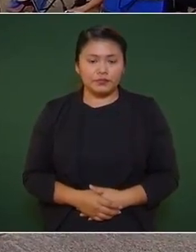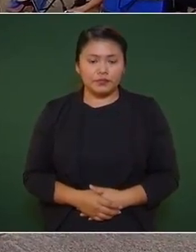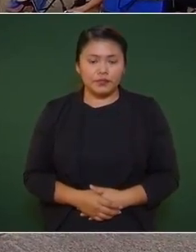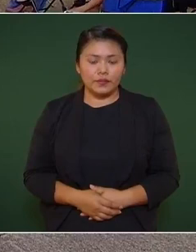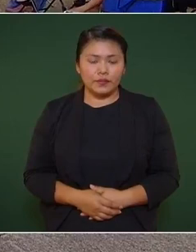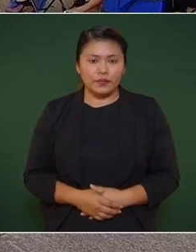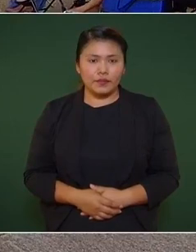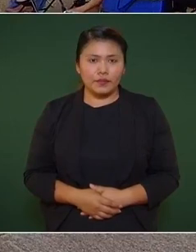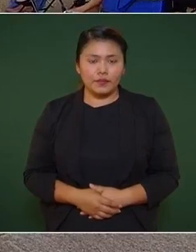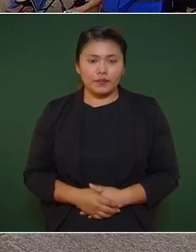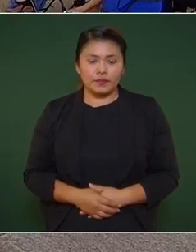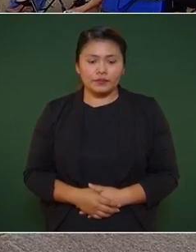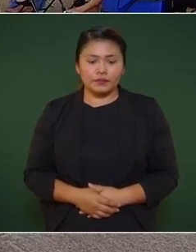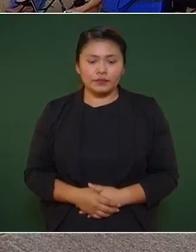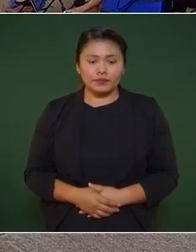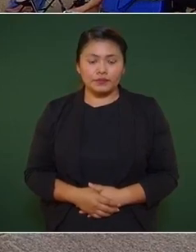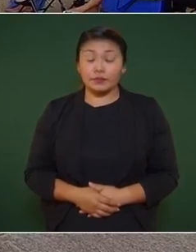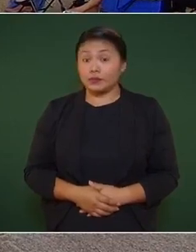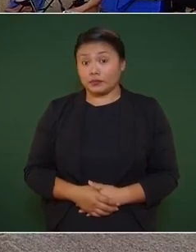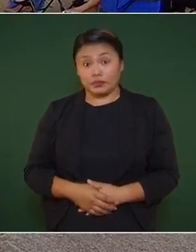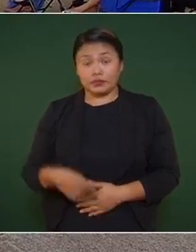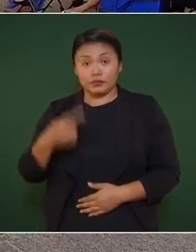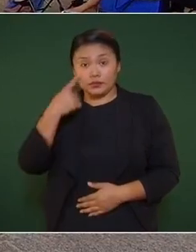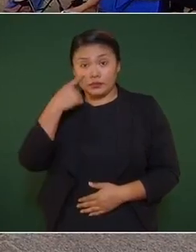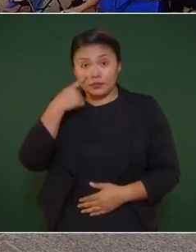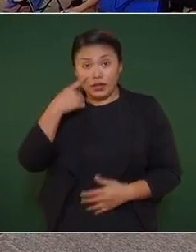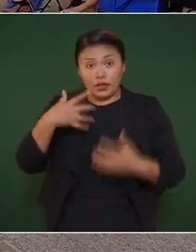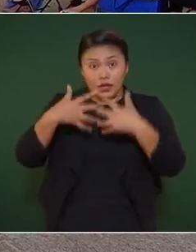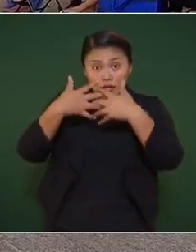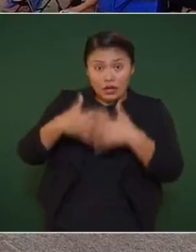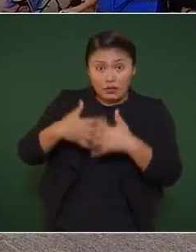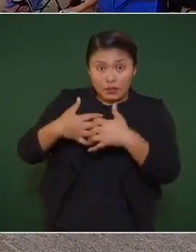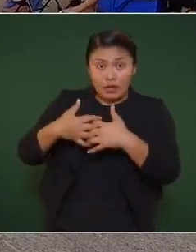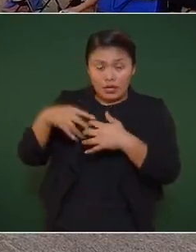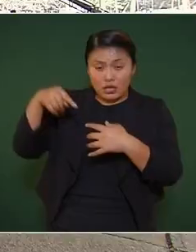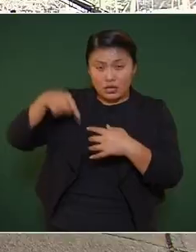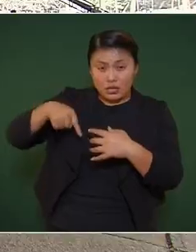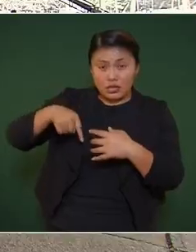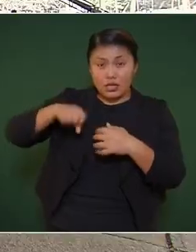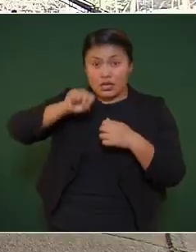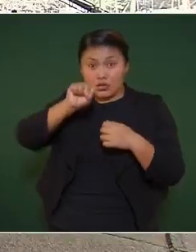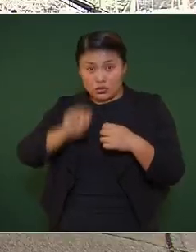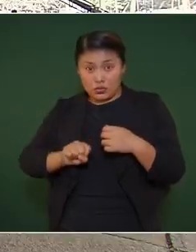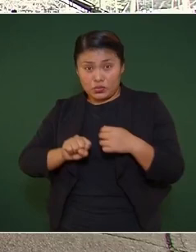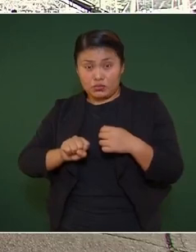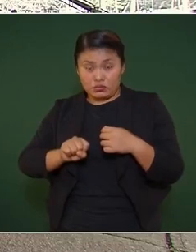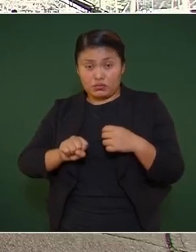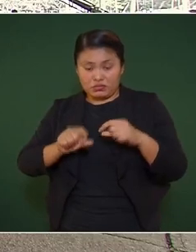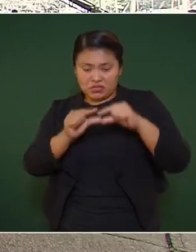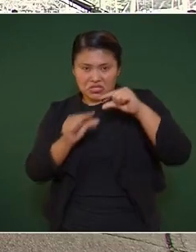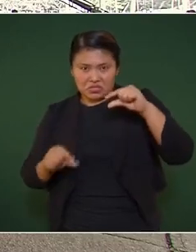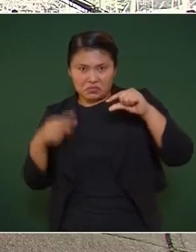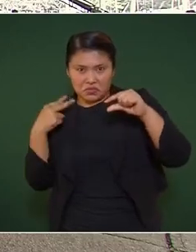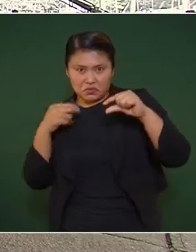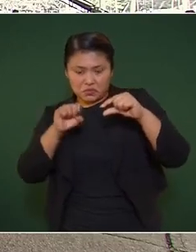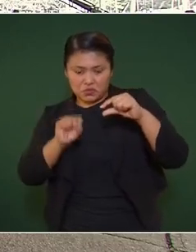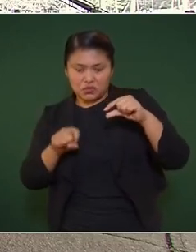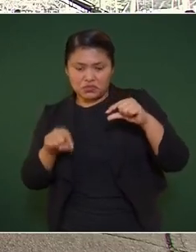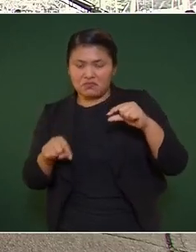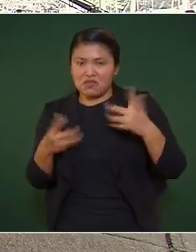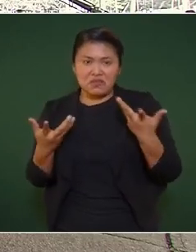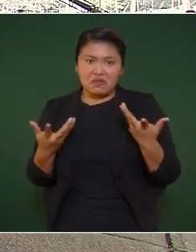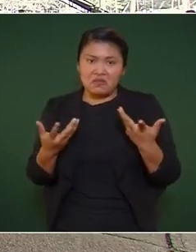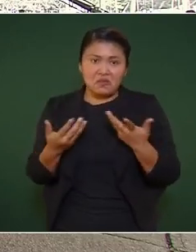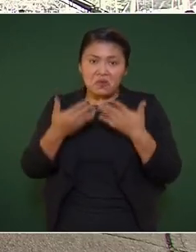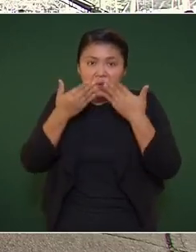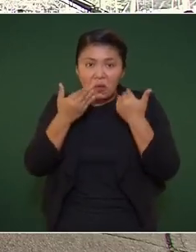De la zona sur y a veces de plano ni siquiera los oficializan por, sí, por redes sociales. Que informen. Entonces a veces nosotros